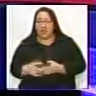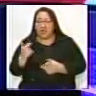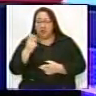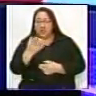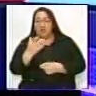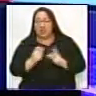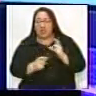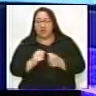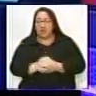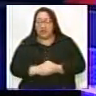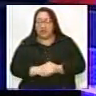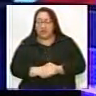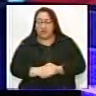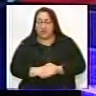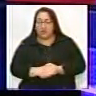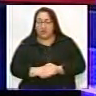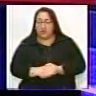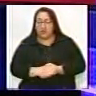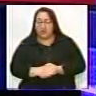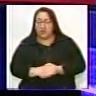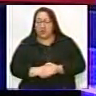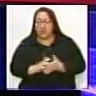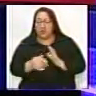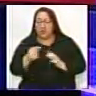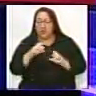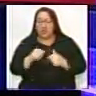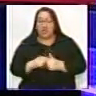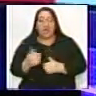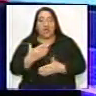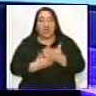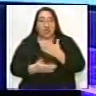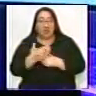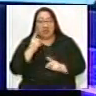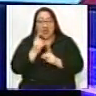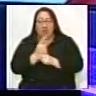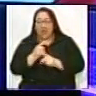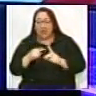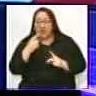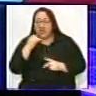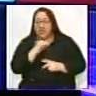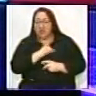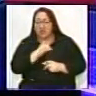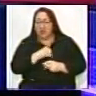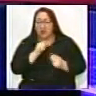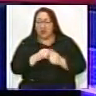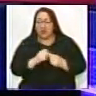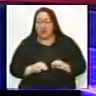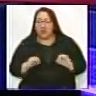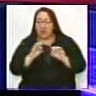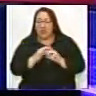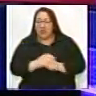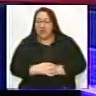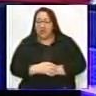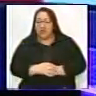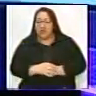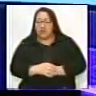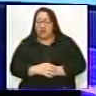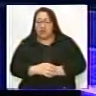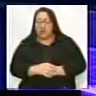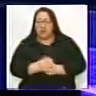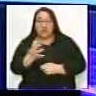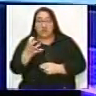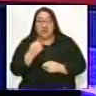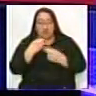peticiones de los ciudadanos. Luego ella hace los trámites ante las instituciones correspondientes. Se reciben